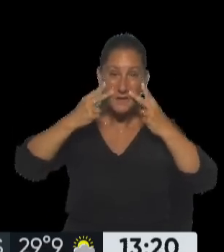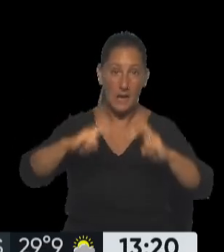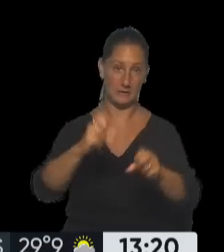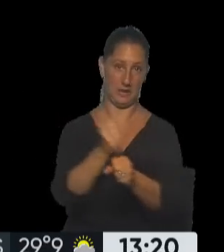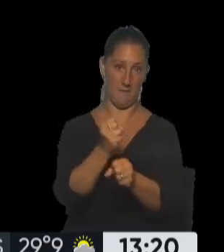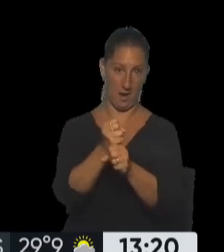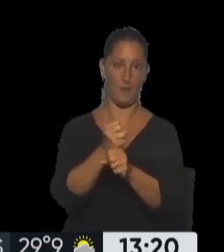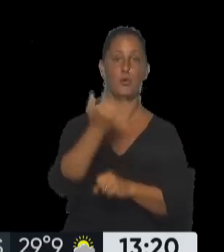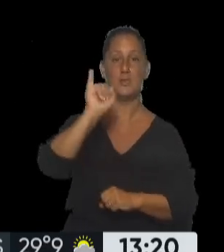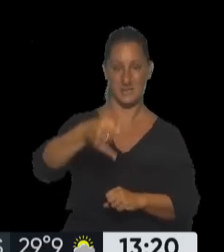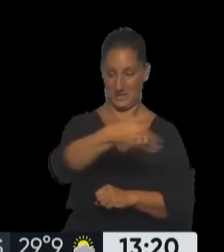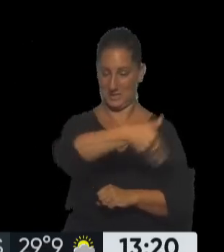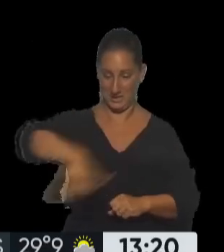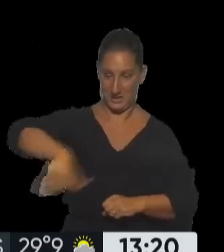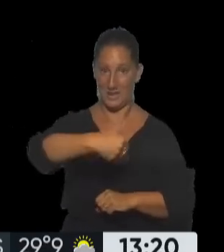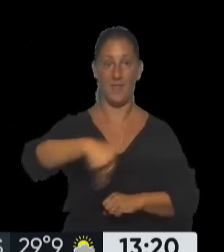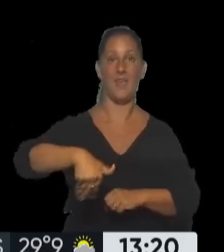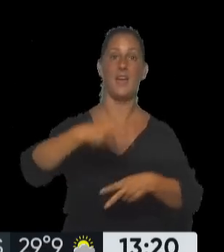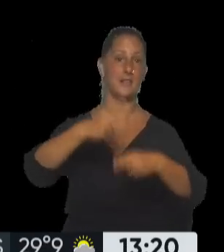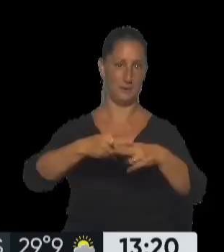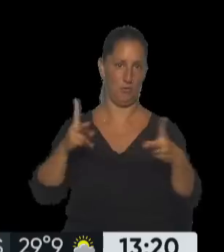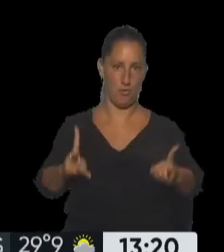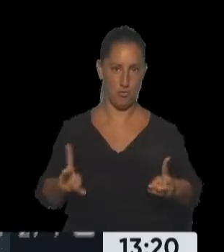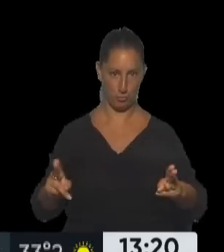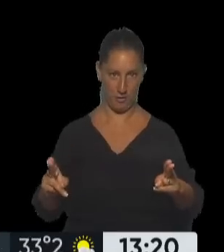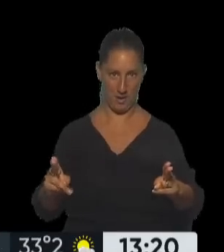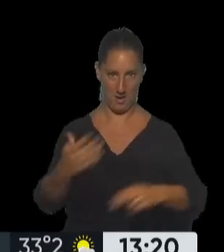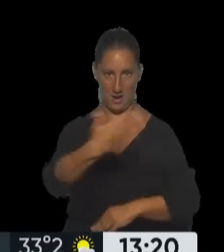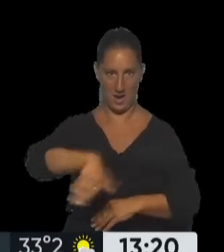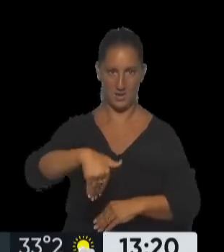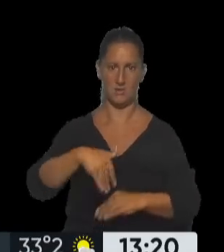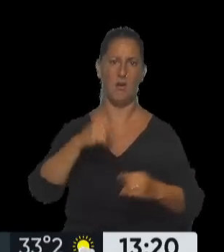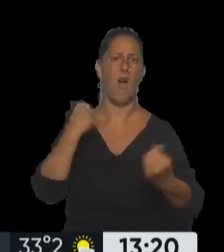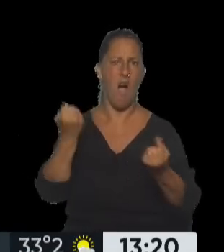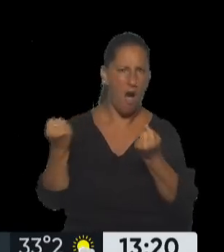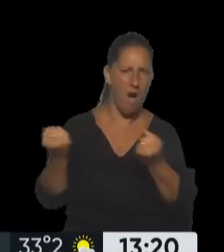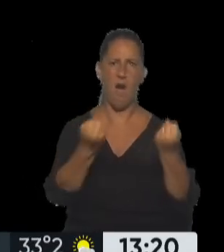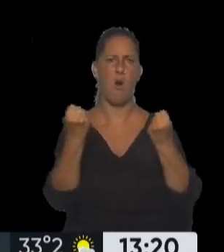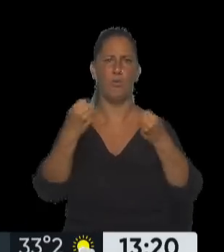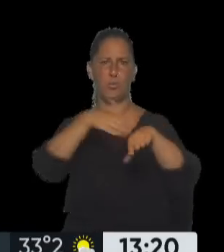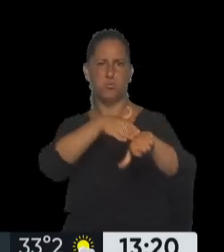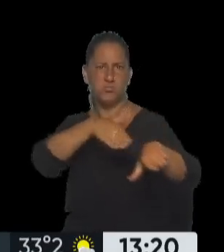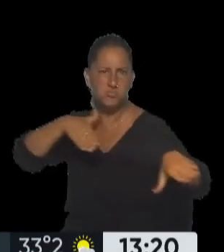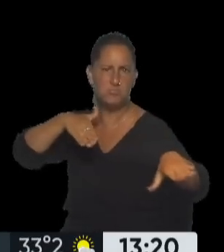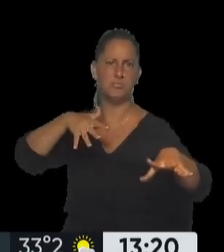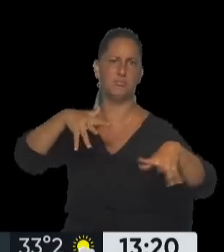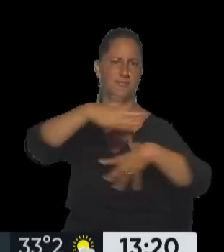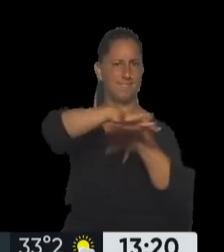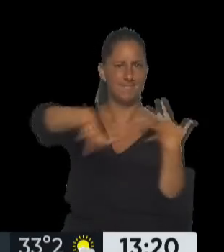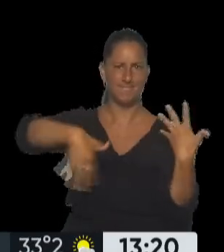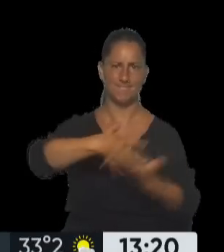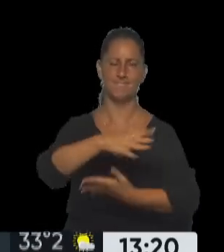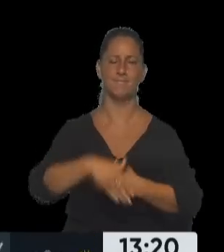carriles de retiro está cortado Y claro hay mucho tránsito mucha demora mucha congestión